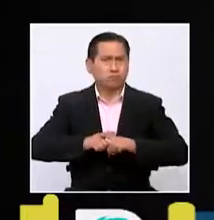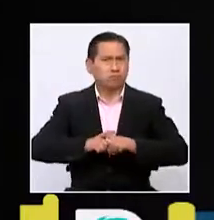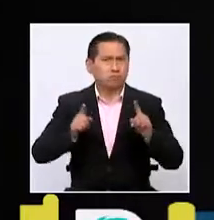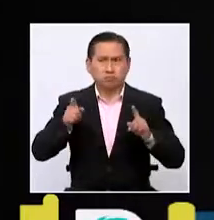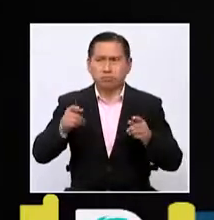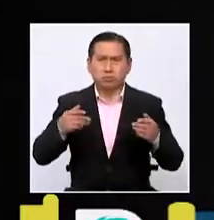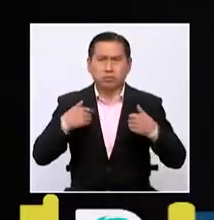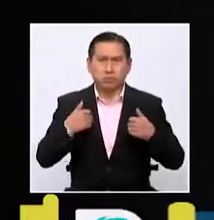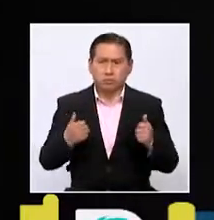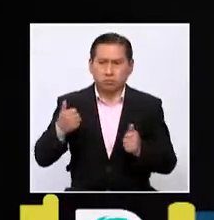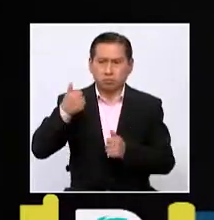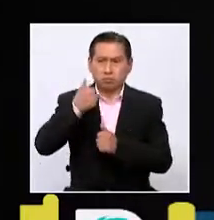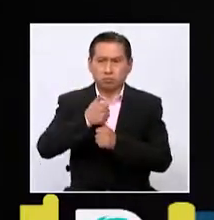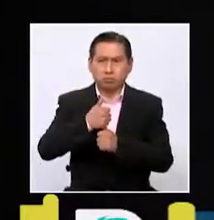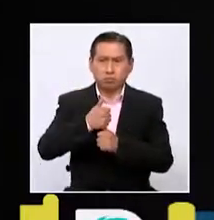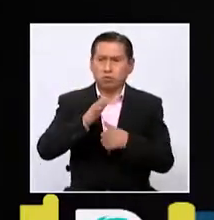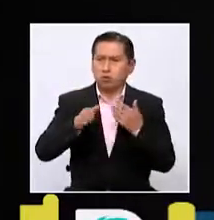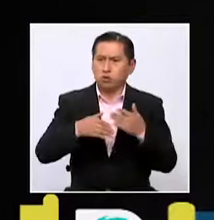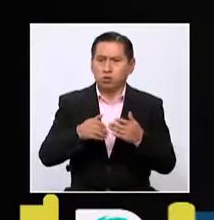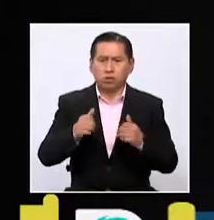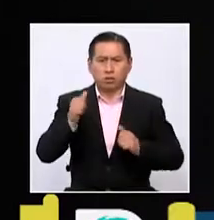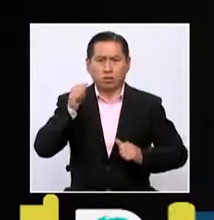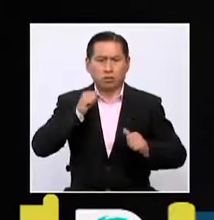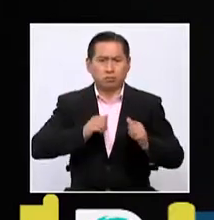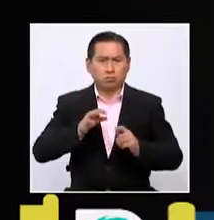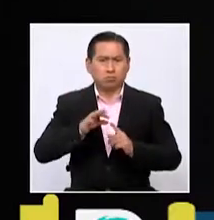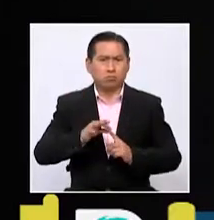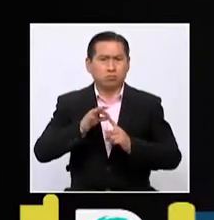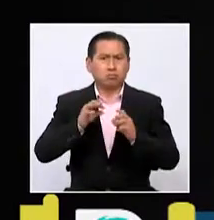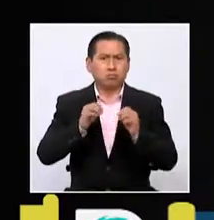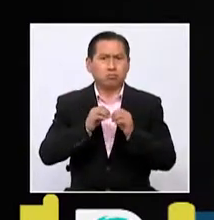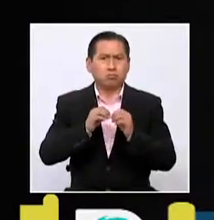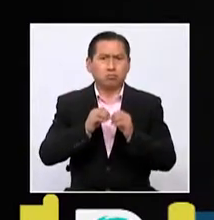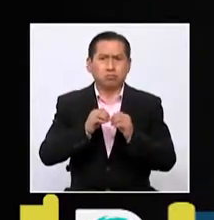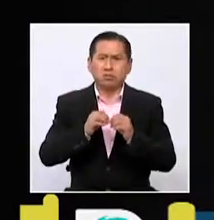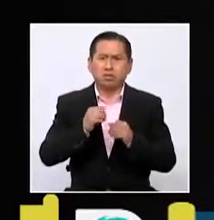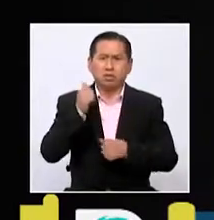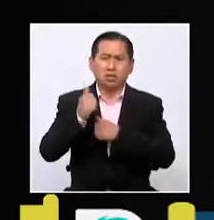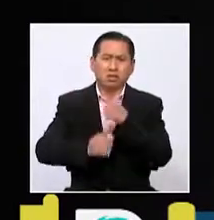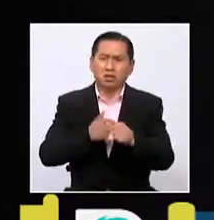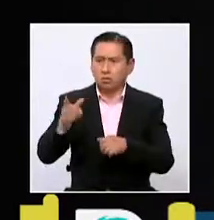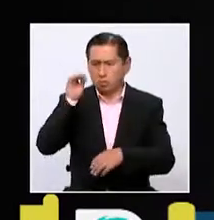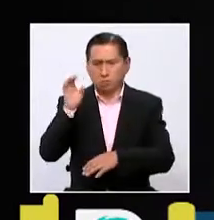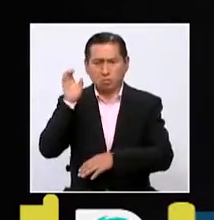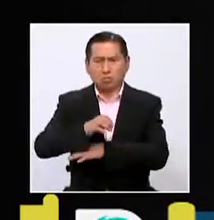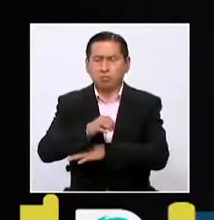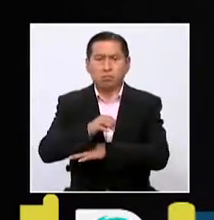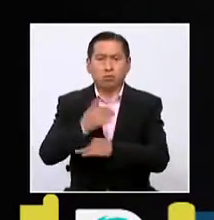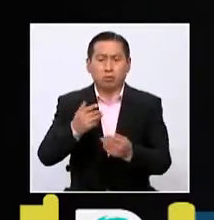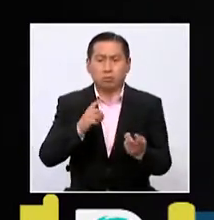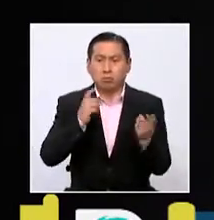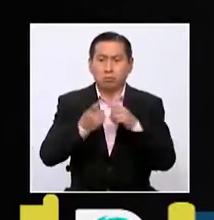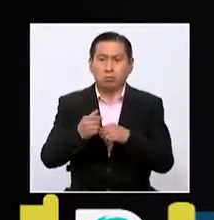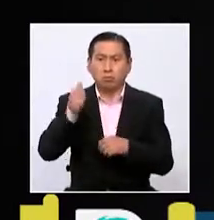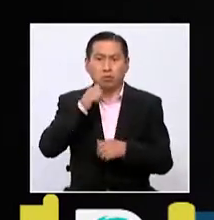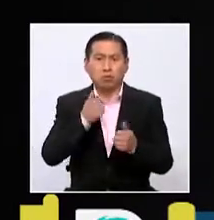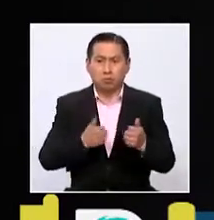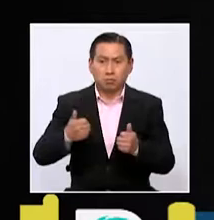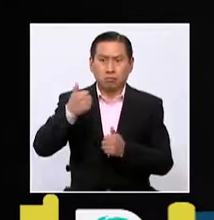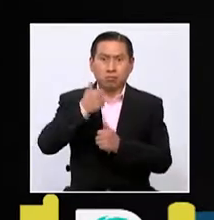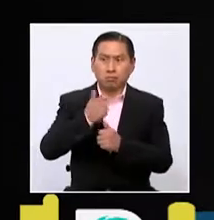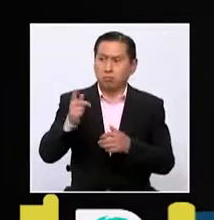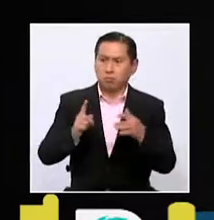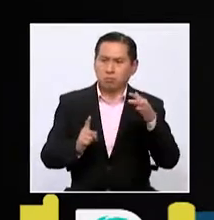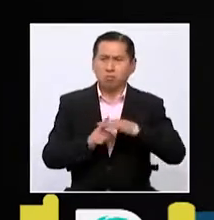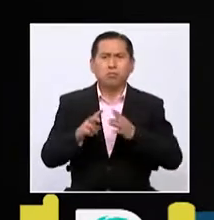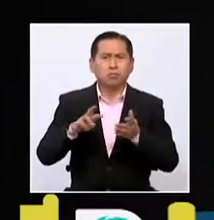además lleva adelante toda la trama que tiene que ver con un espacio que ha sido dominado por años por hombres, y en este caso pues aparece de